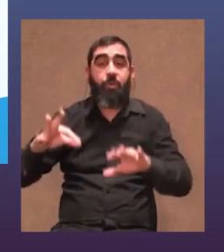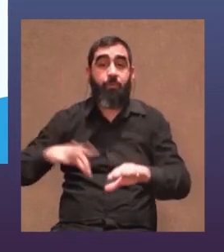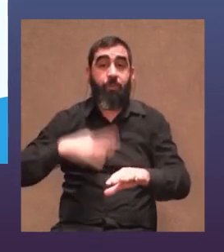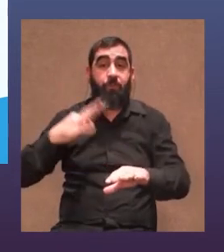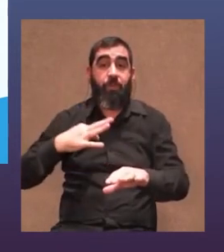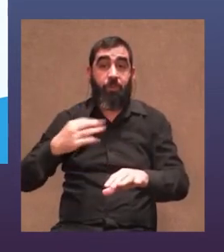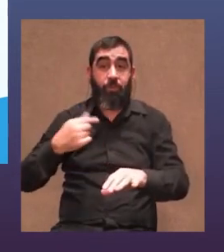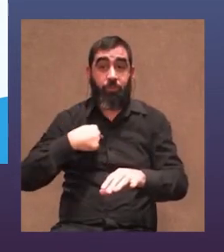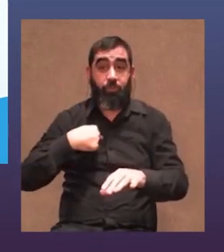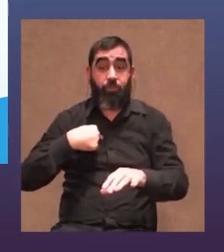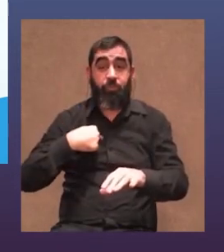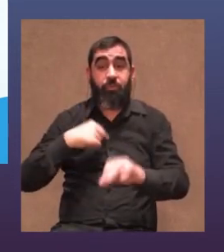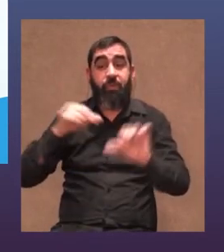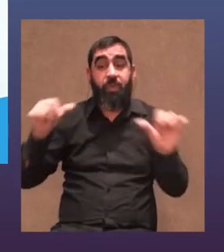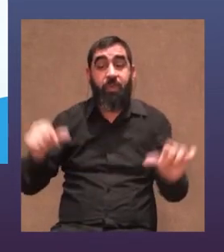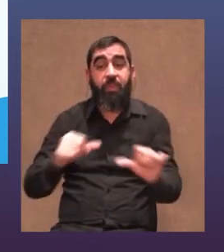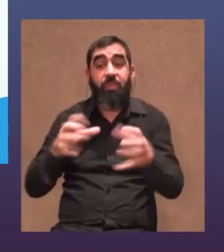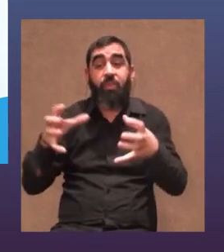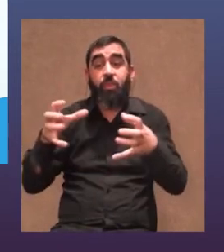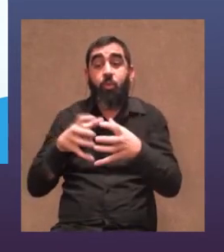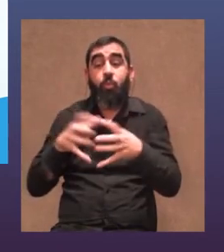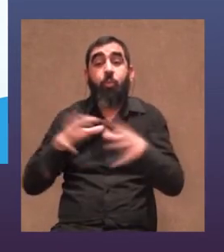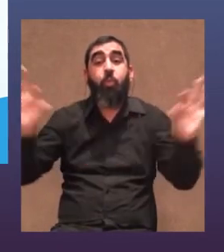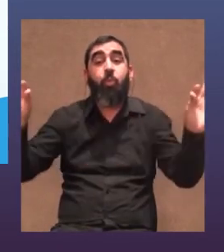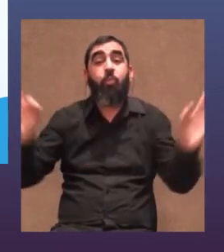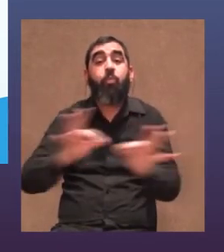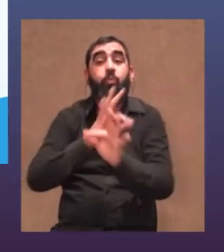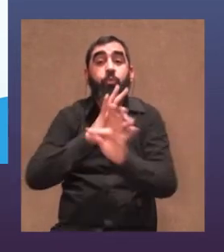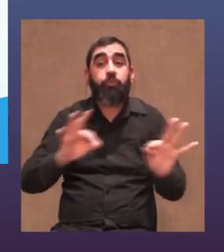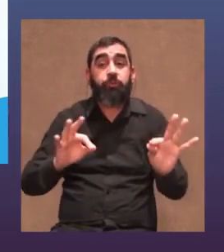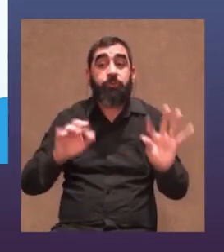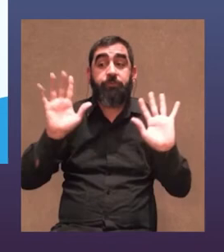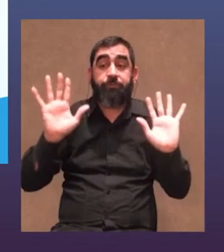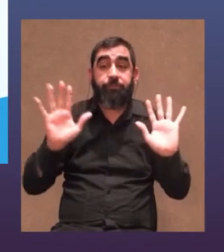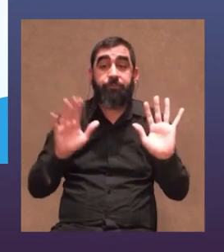es tocar en una orquesta sinfónica.